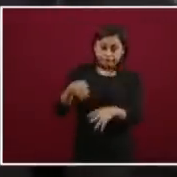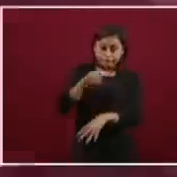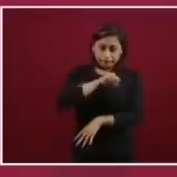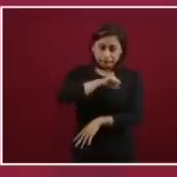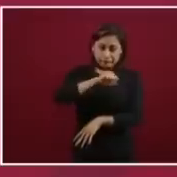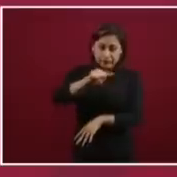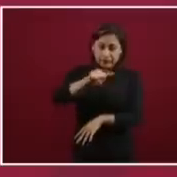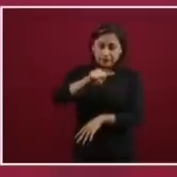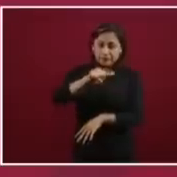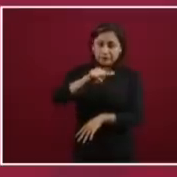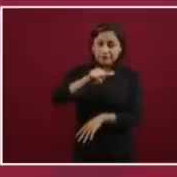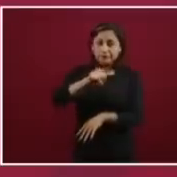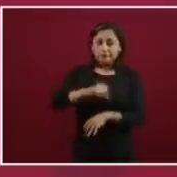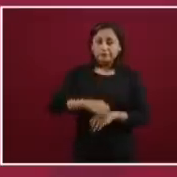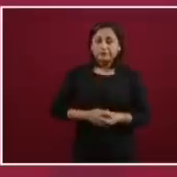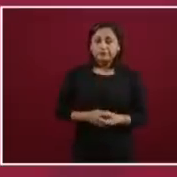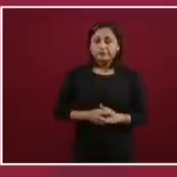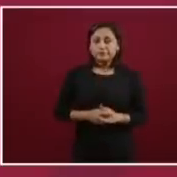d